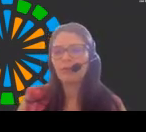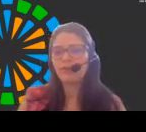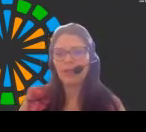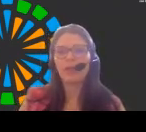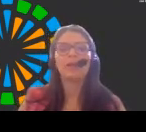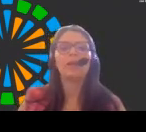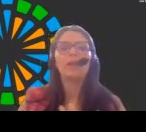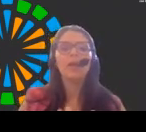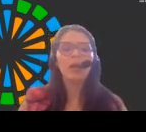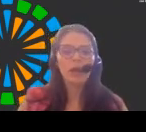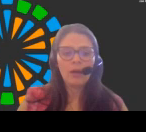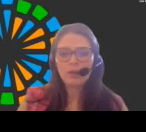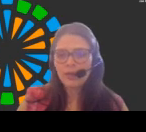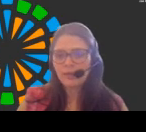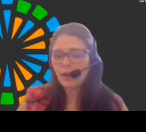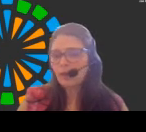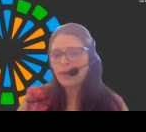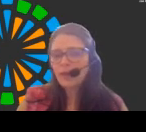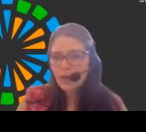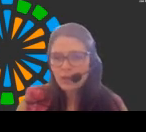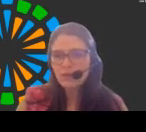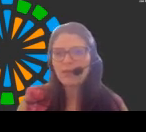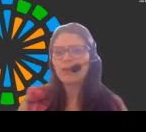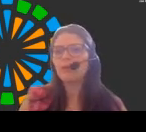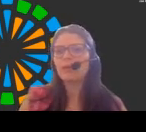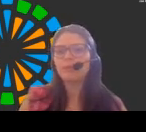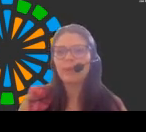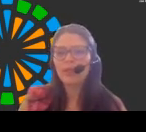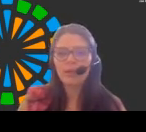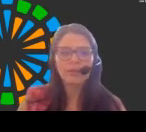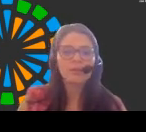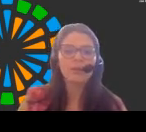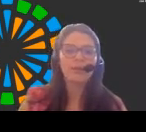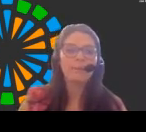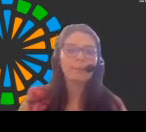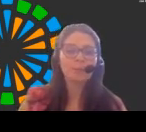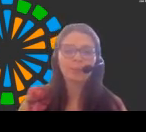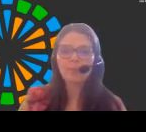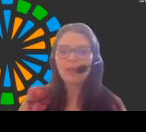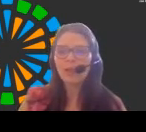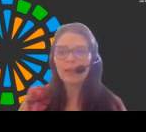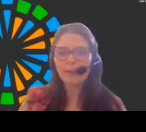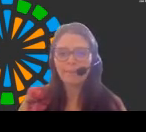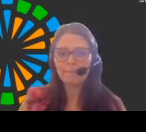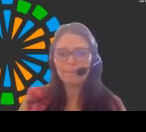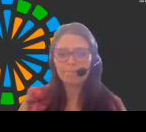comentarle al final alguna alguna vivencia alguna experiencia